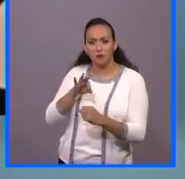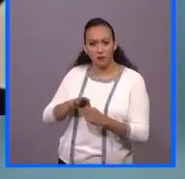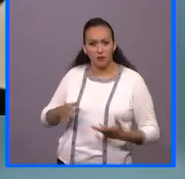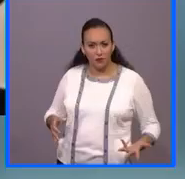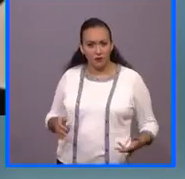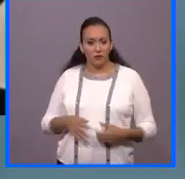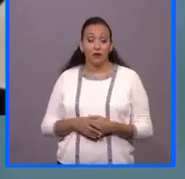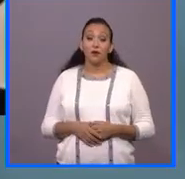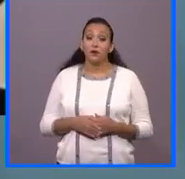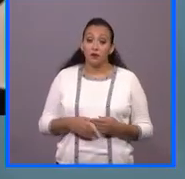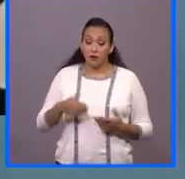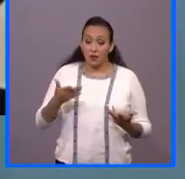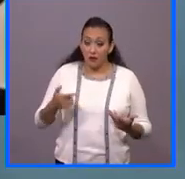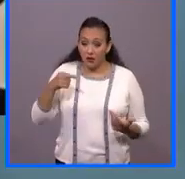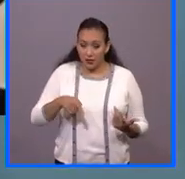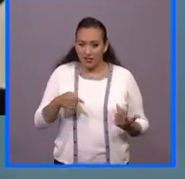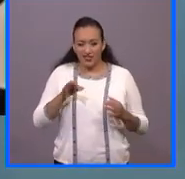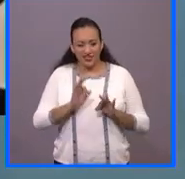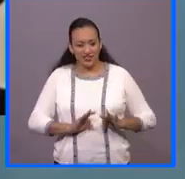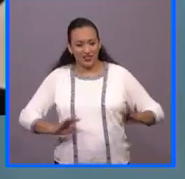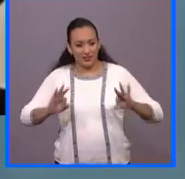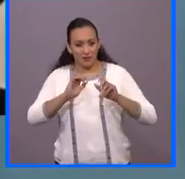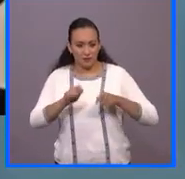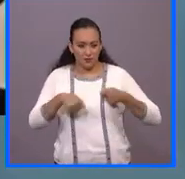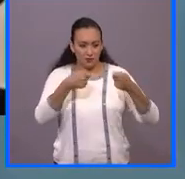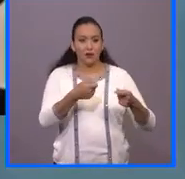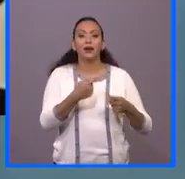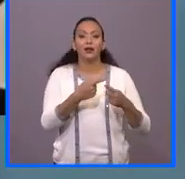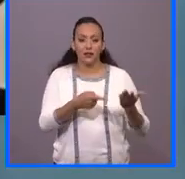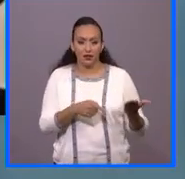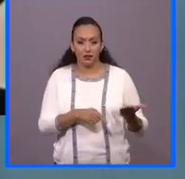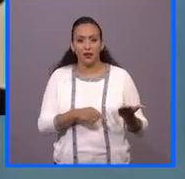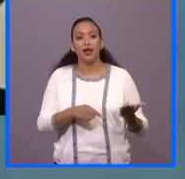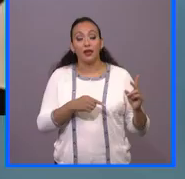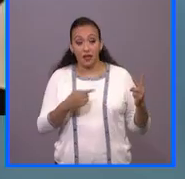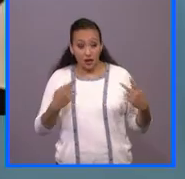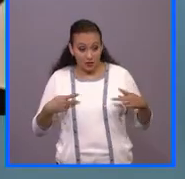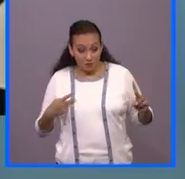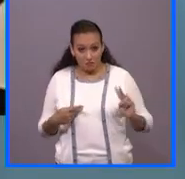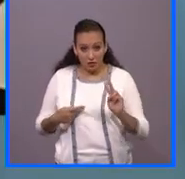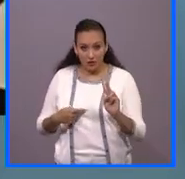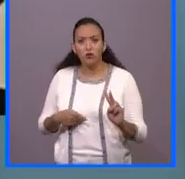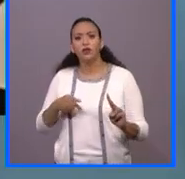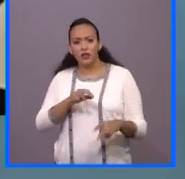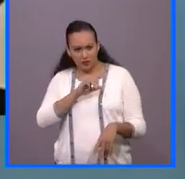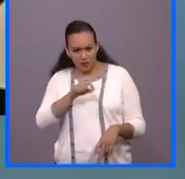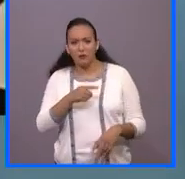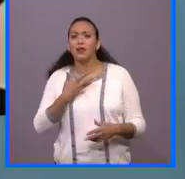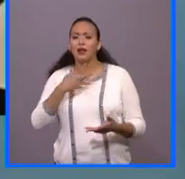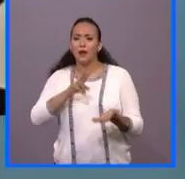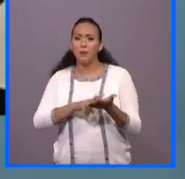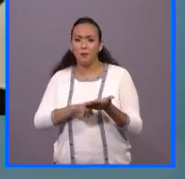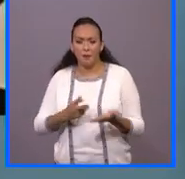electoral. En este caso resulta indispensable otorgar legitimidad a la ciudadanía y a las organizaciones de la sociedad